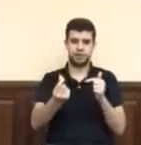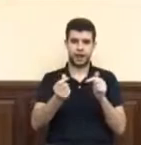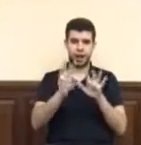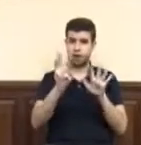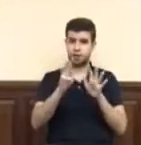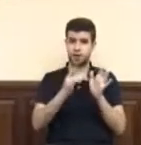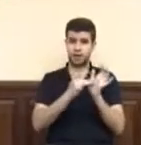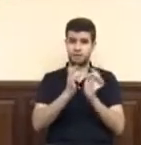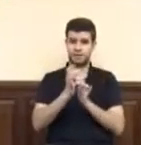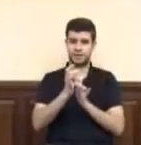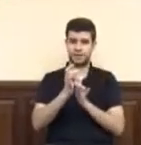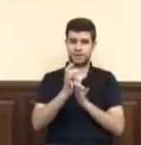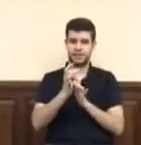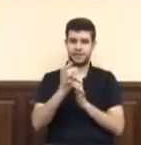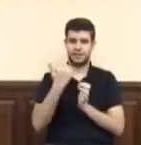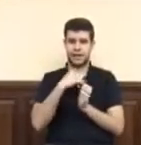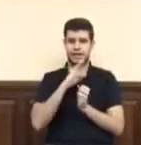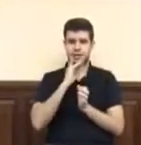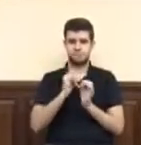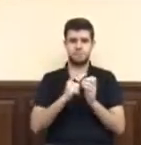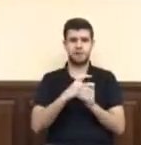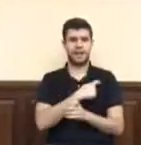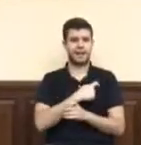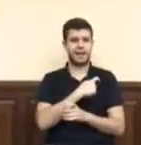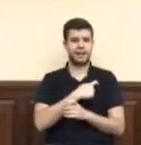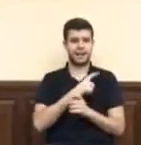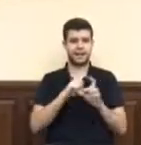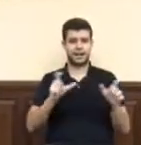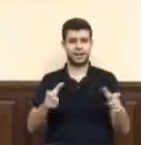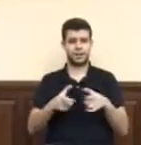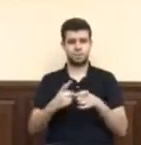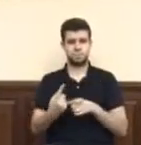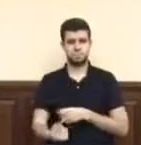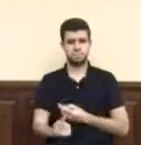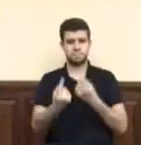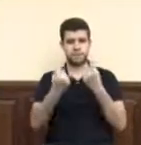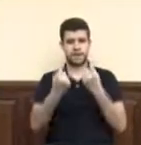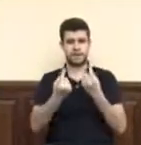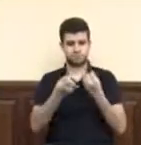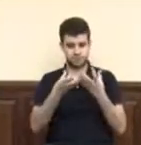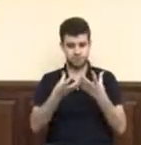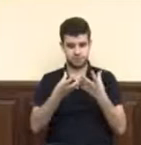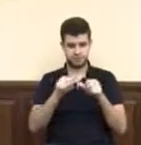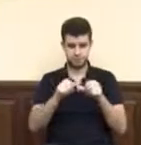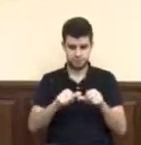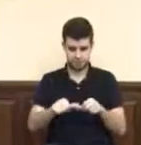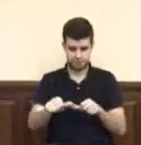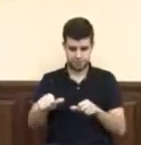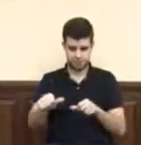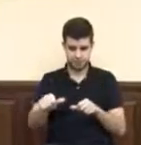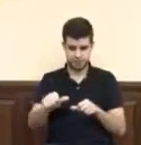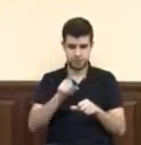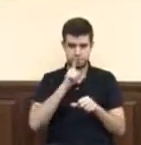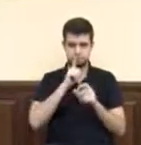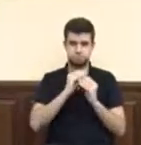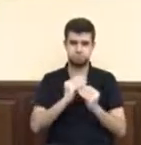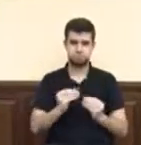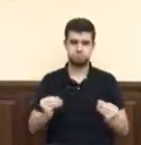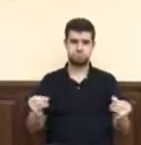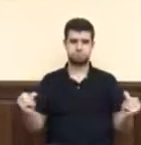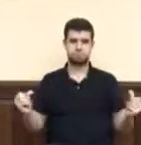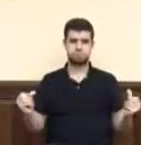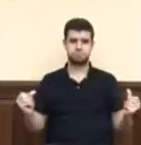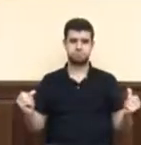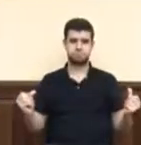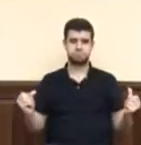abril, que ya mantienen la primera reunión y, bueno, pues a partir de ahí, nada. Y